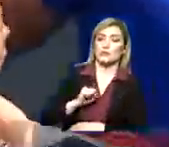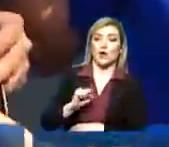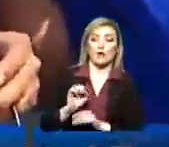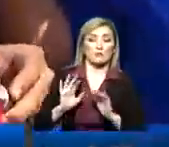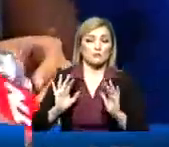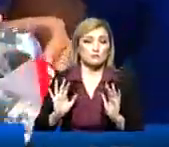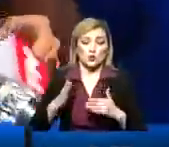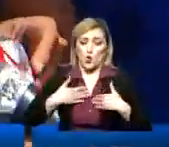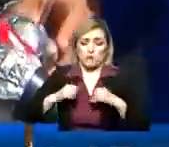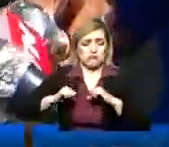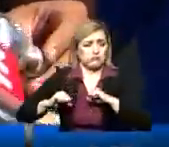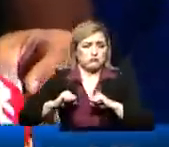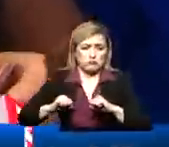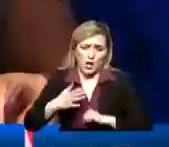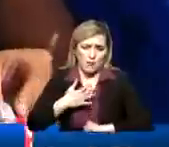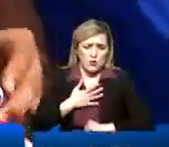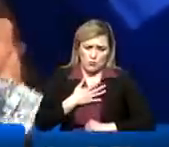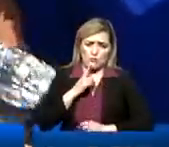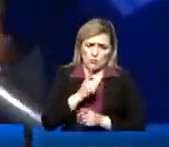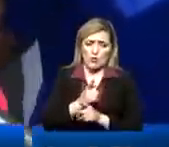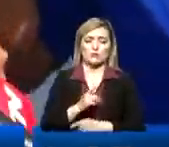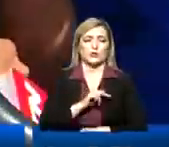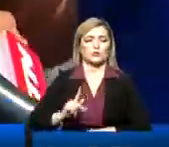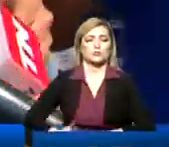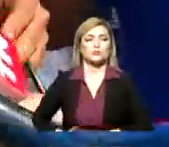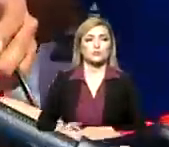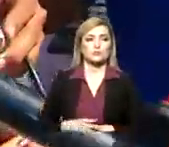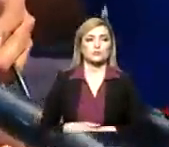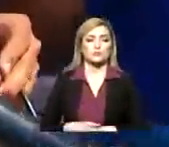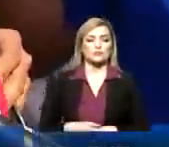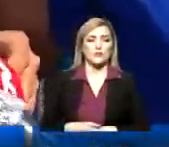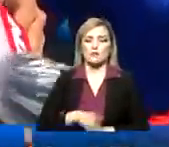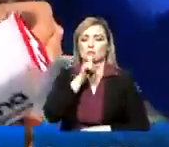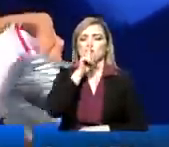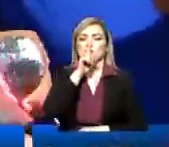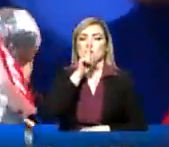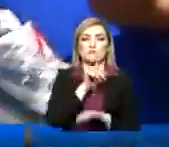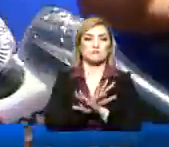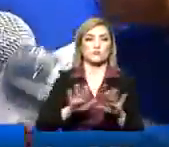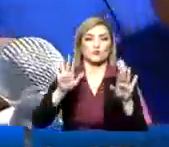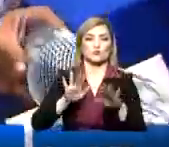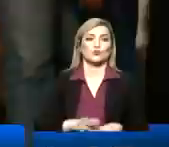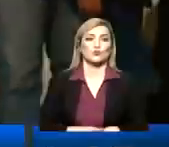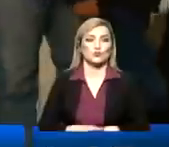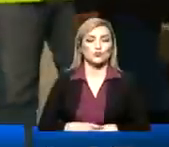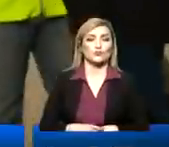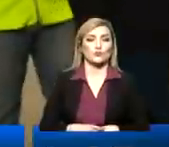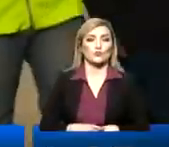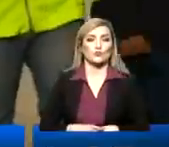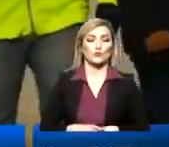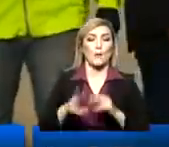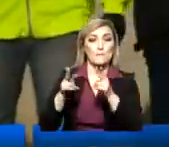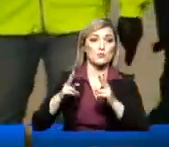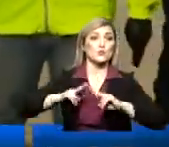que tenía que realizar unas gestiones personales, pero de ahí solamente se mantuvo en reserva. En esa